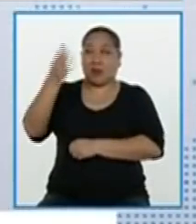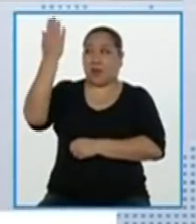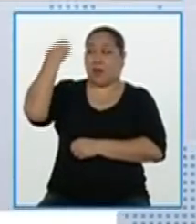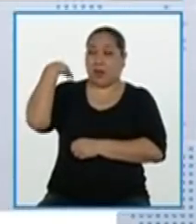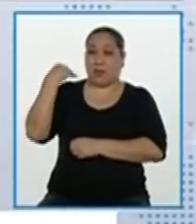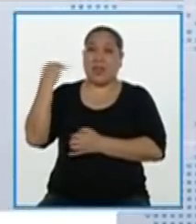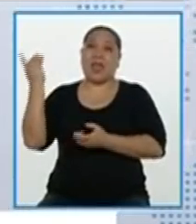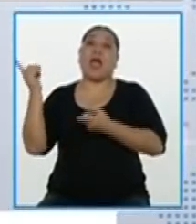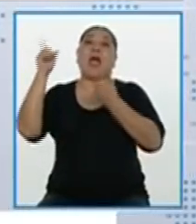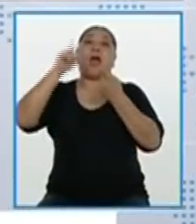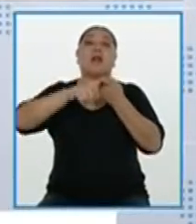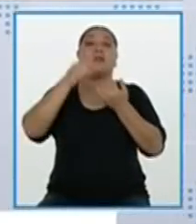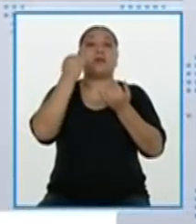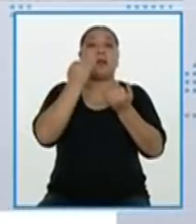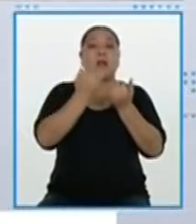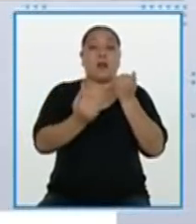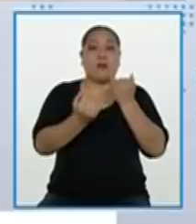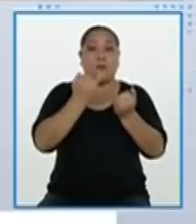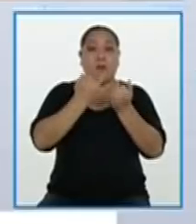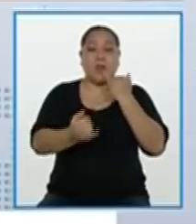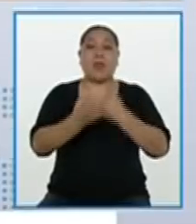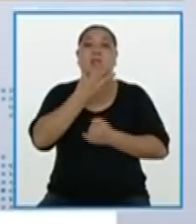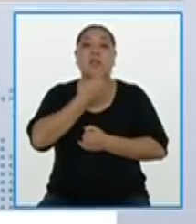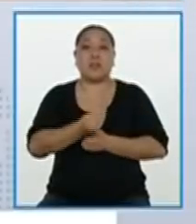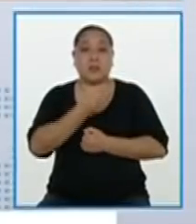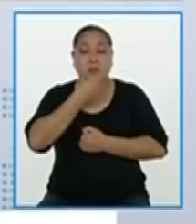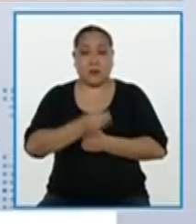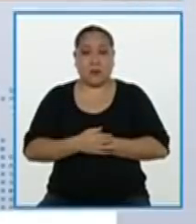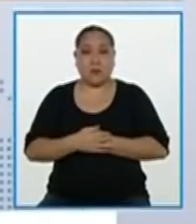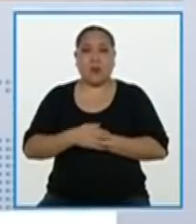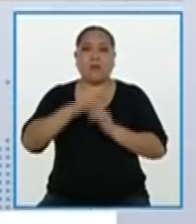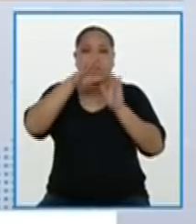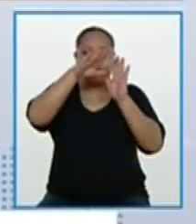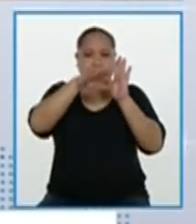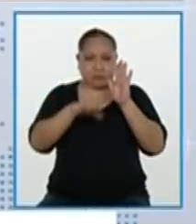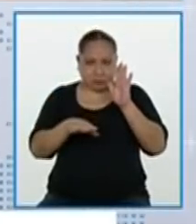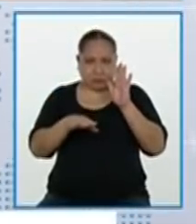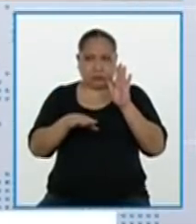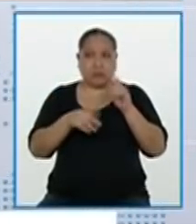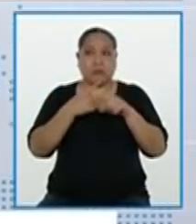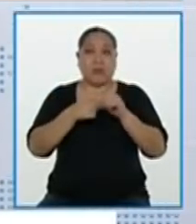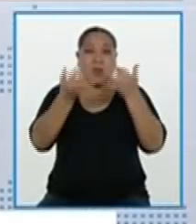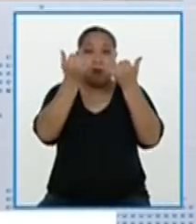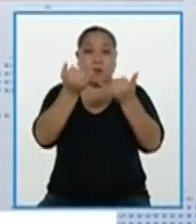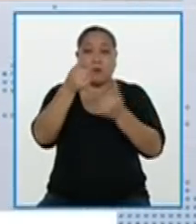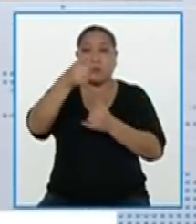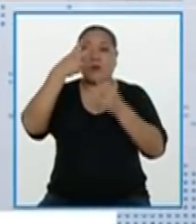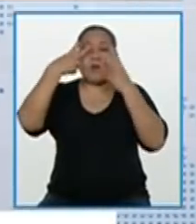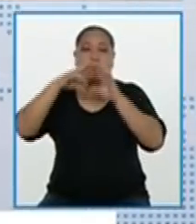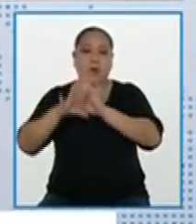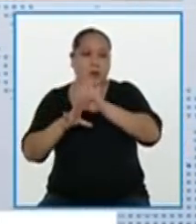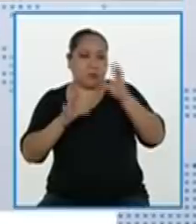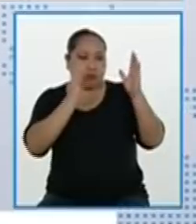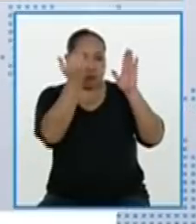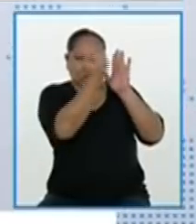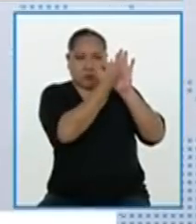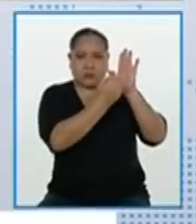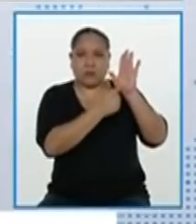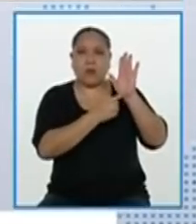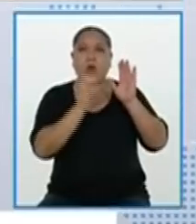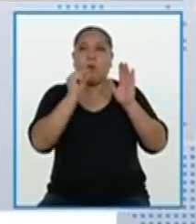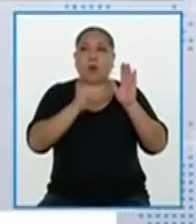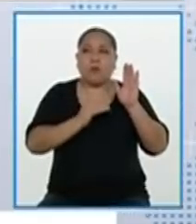haber desarrollado las competencias para tener un acercamiento más preciso, ¿no? Más quirúrgico, por usar la palabra del presidente, ¿no? Y no tratar a